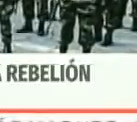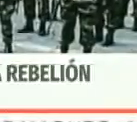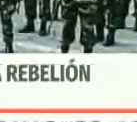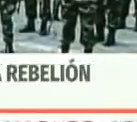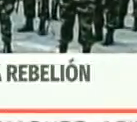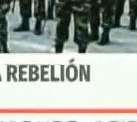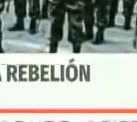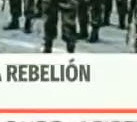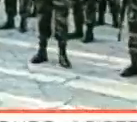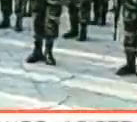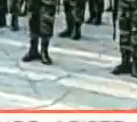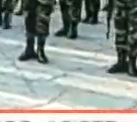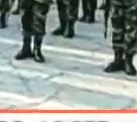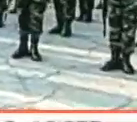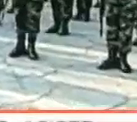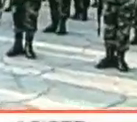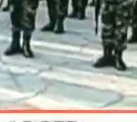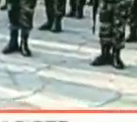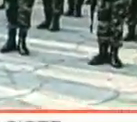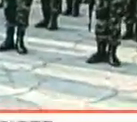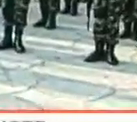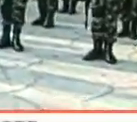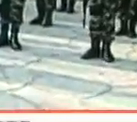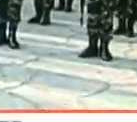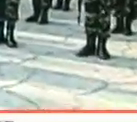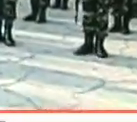Atención, ¡fin!